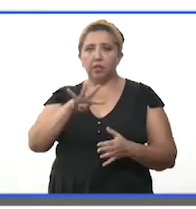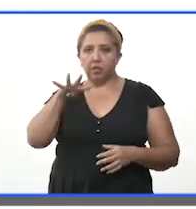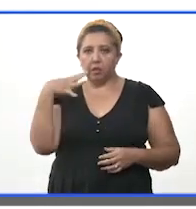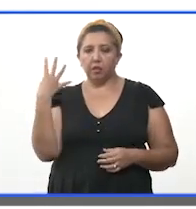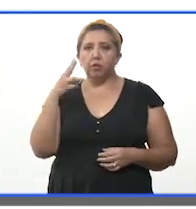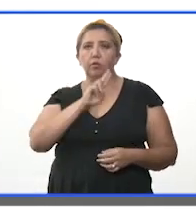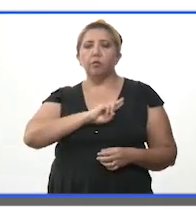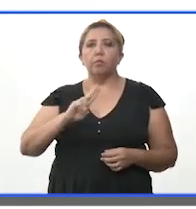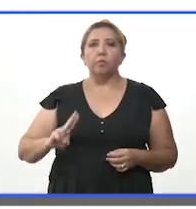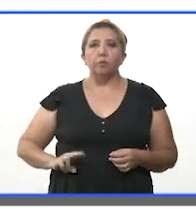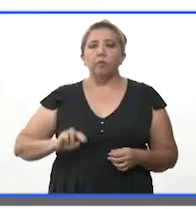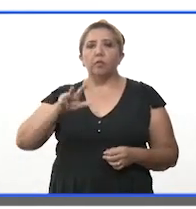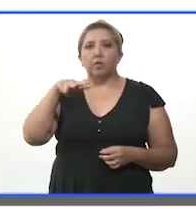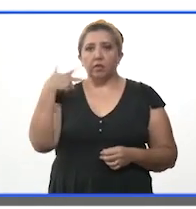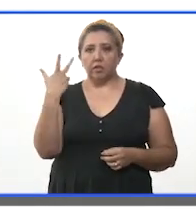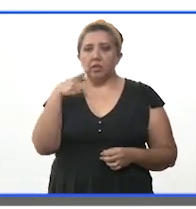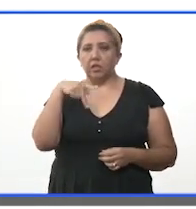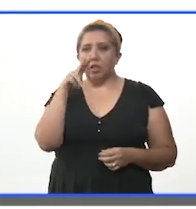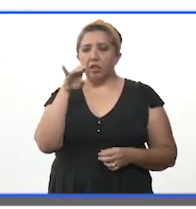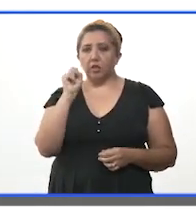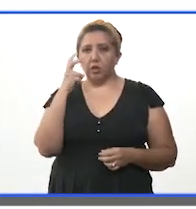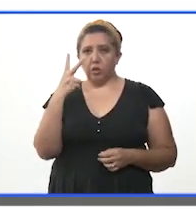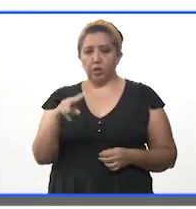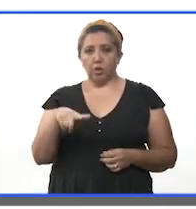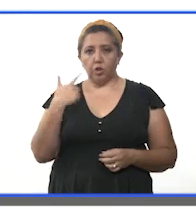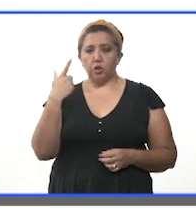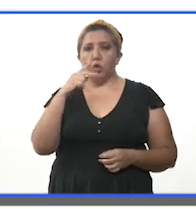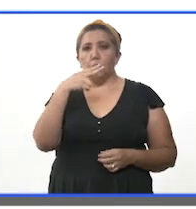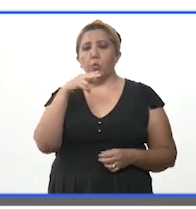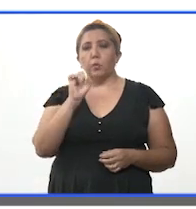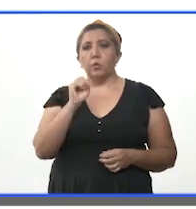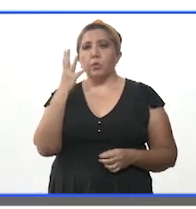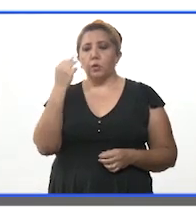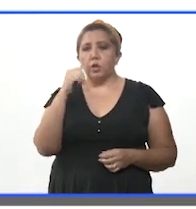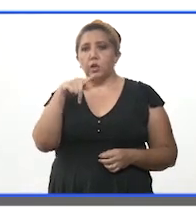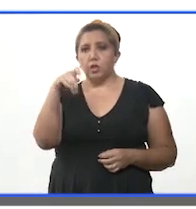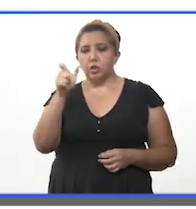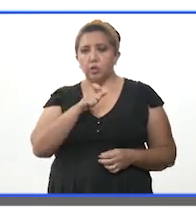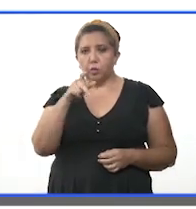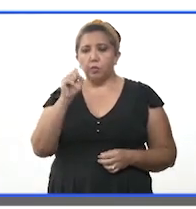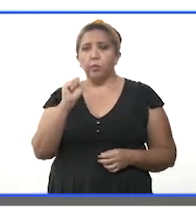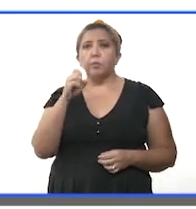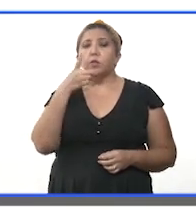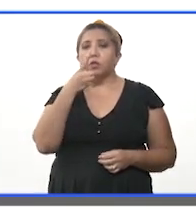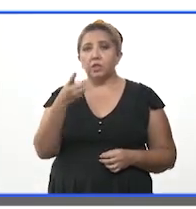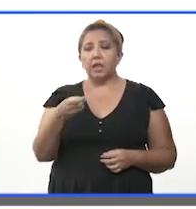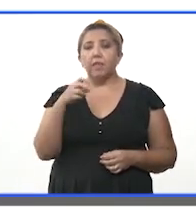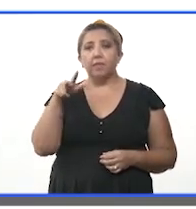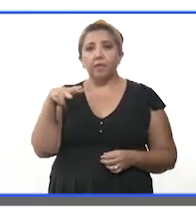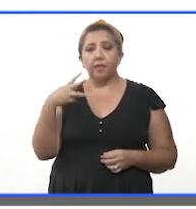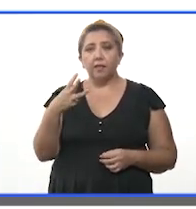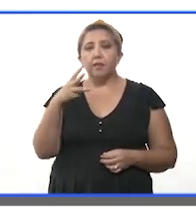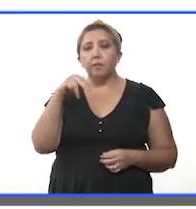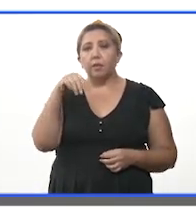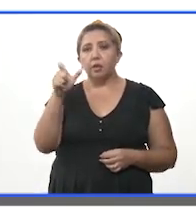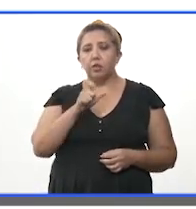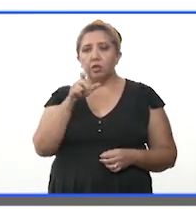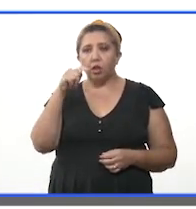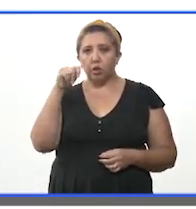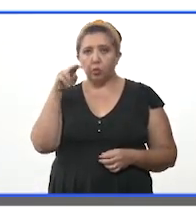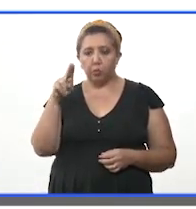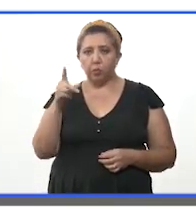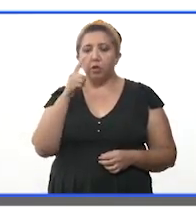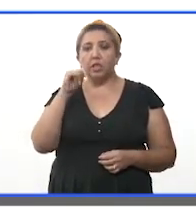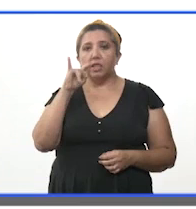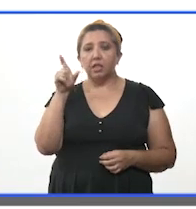14 en Humán, 13 en Canacín, 12 en Junucmá, 9 en Tixcocop, 6 en Ticul, 3 en Maxcanú, Tamec,